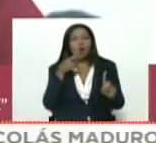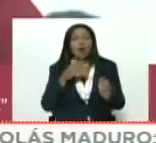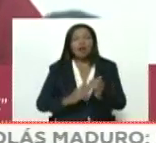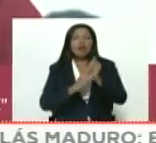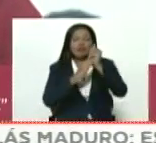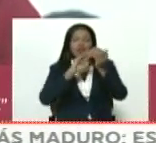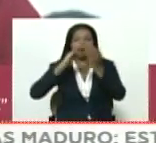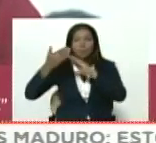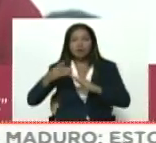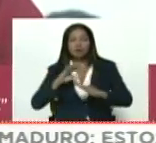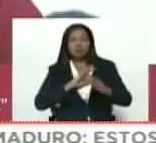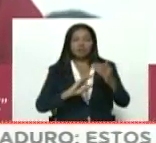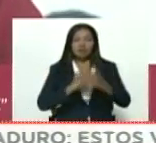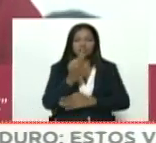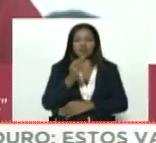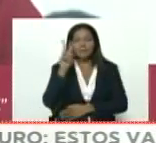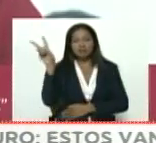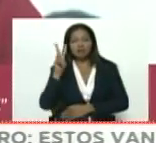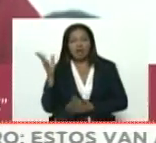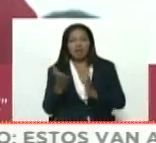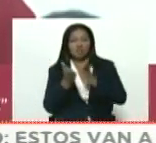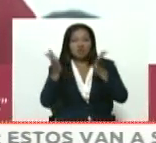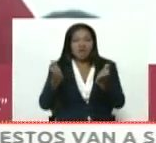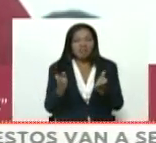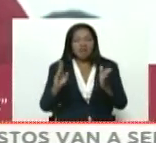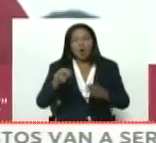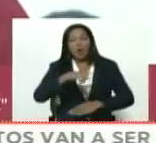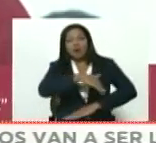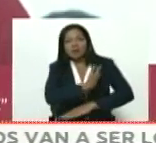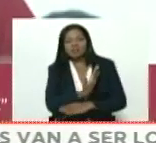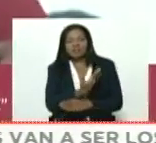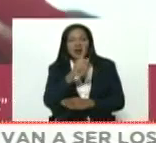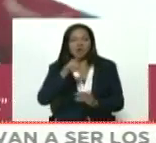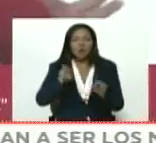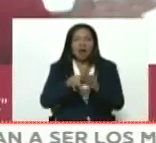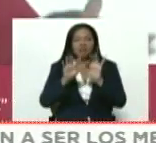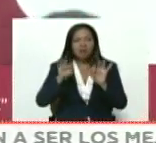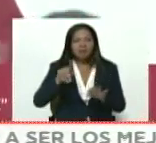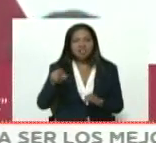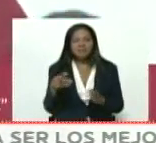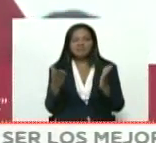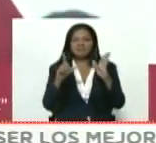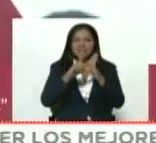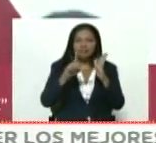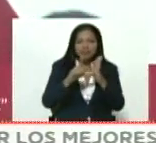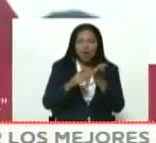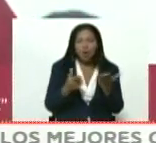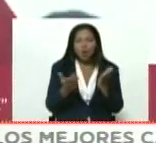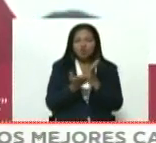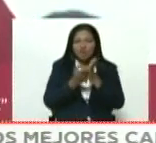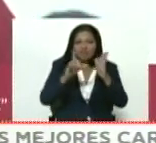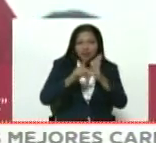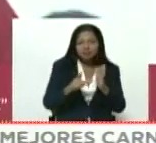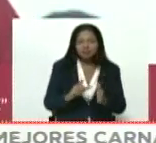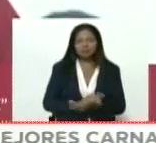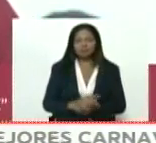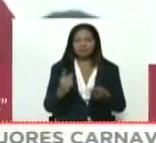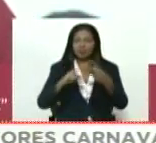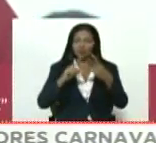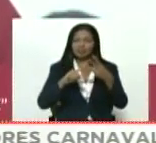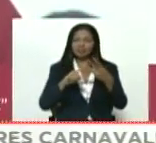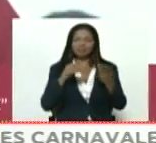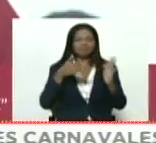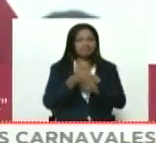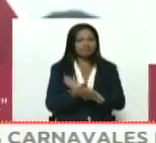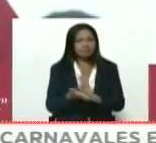los líderes de nuestra Federación Venezolana de Estudiantes Universitarios de Educación Media. Y un tercer espacio o un tercer bloque al